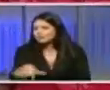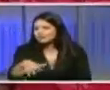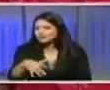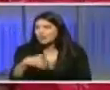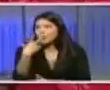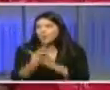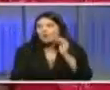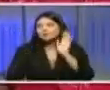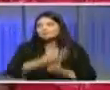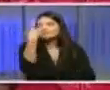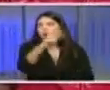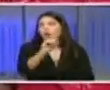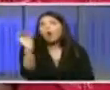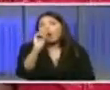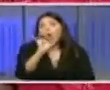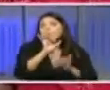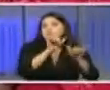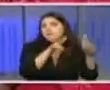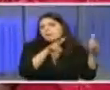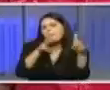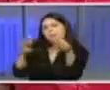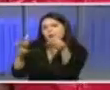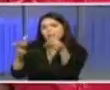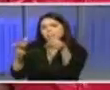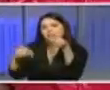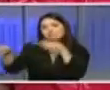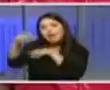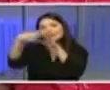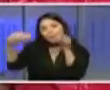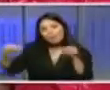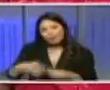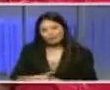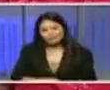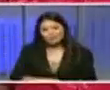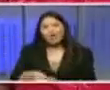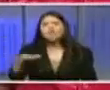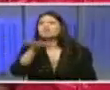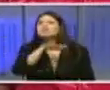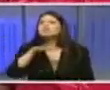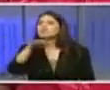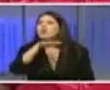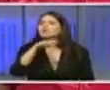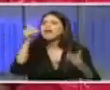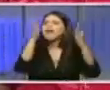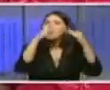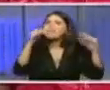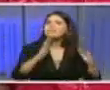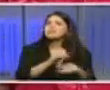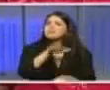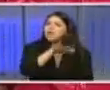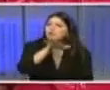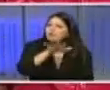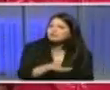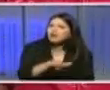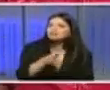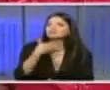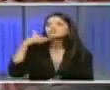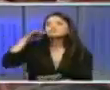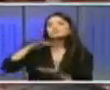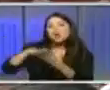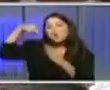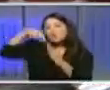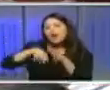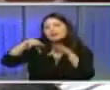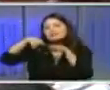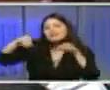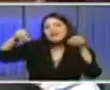Huyeron o los mataron los propios invasores. ¿Y dónde están los Ramos Alouk de Libia? Sepultados 20 metros